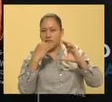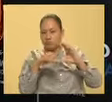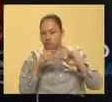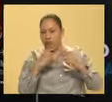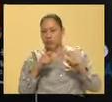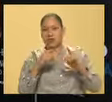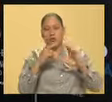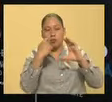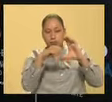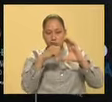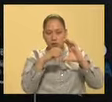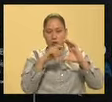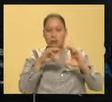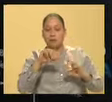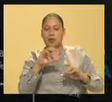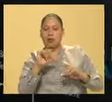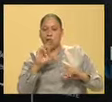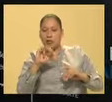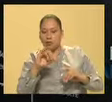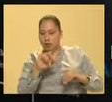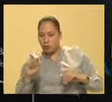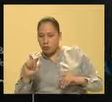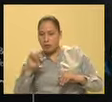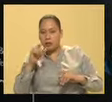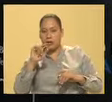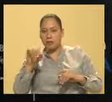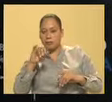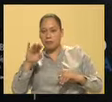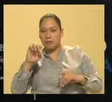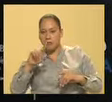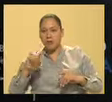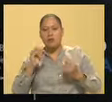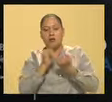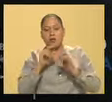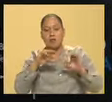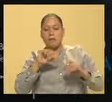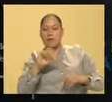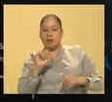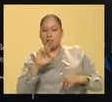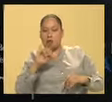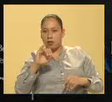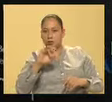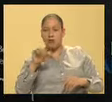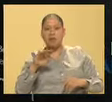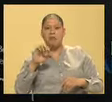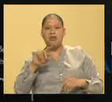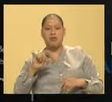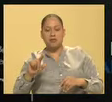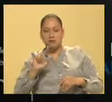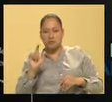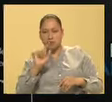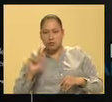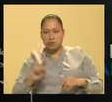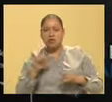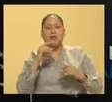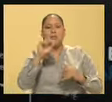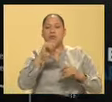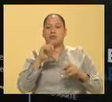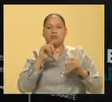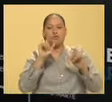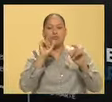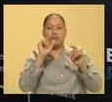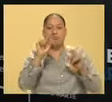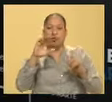en Twitter, Macario-Jiménez, o si no, en el Instagram, que es Macario Jiménez también, o simplemente en la página,